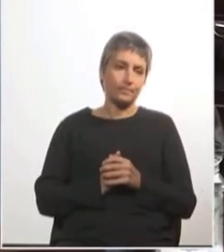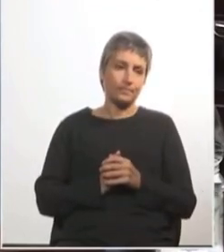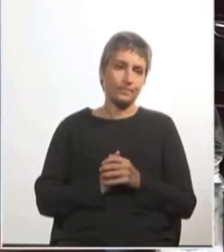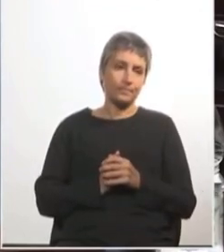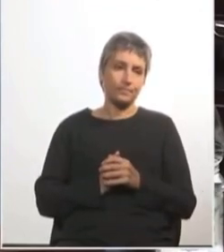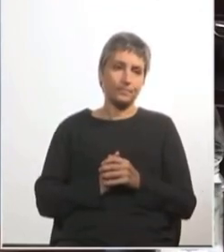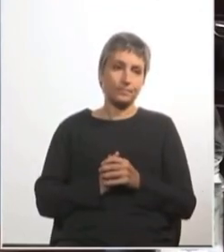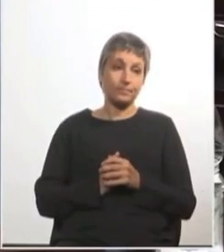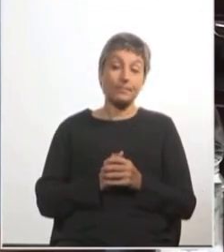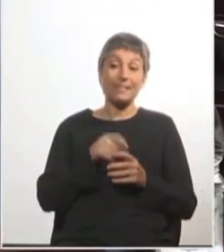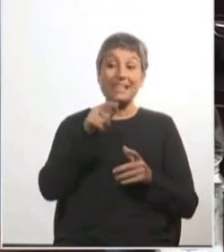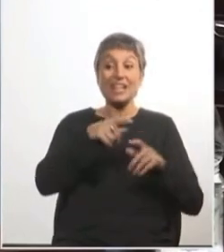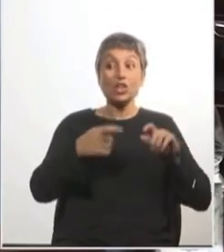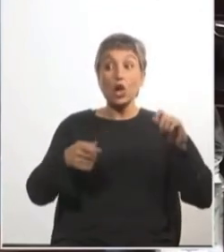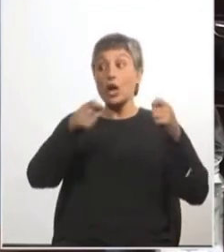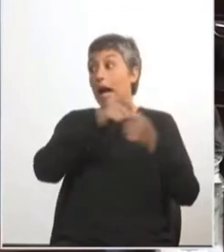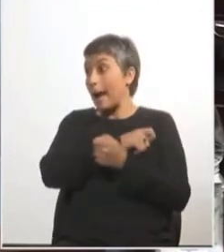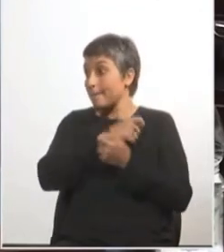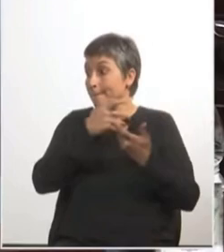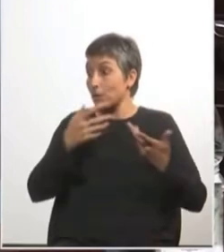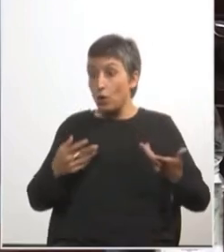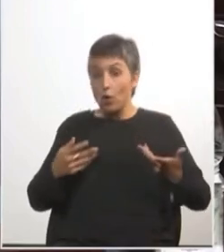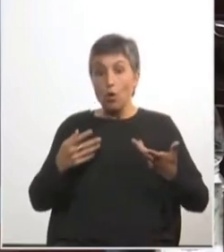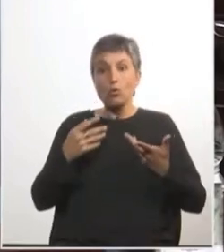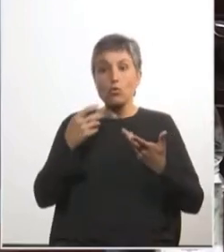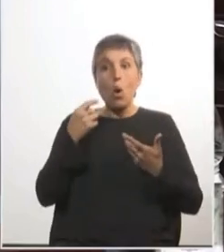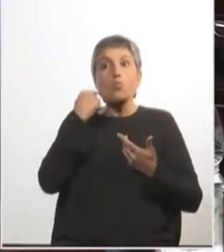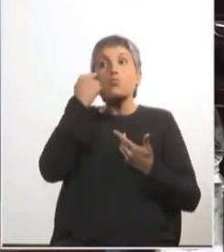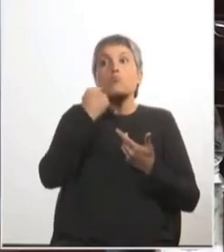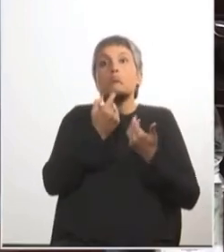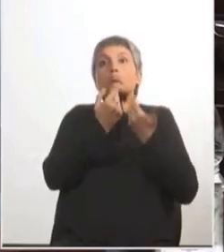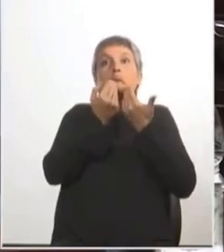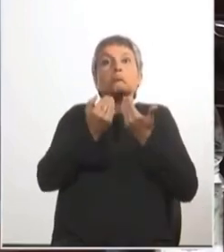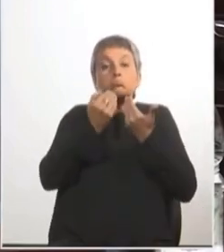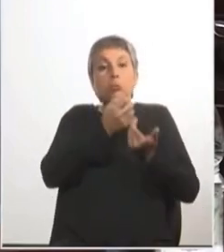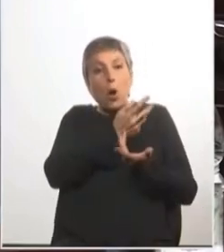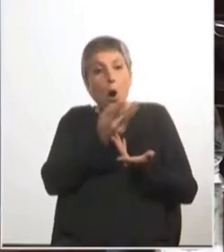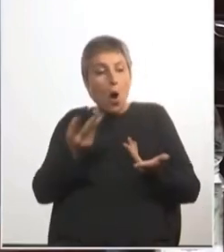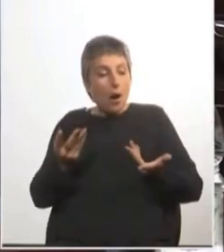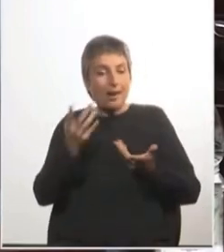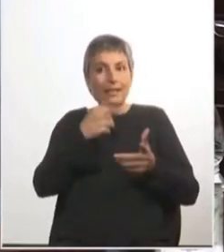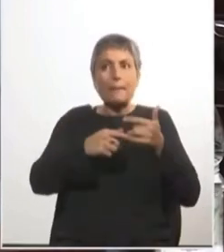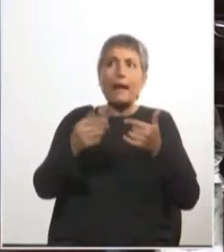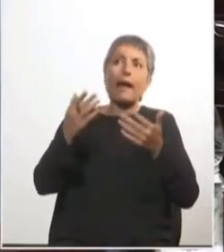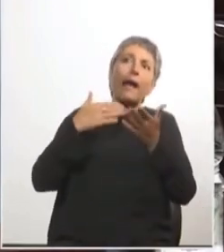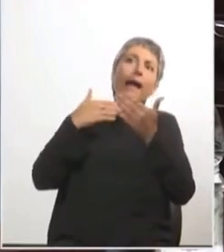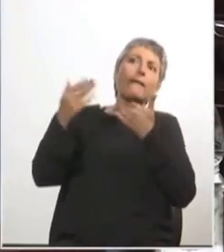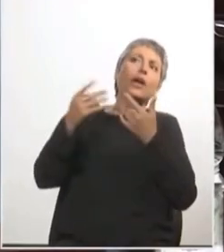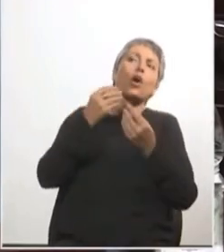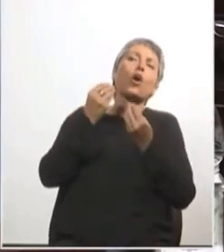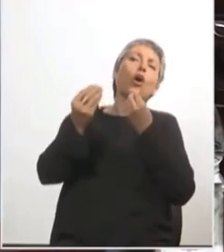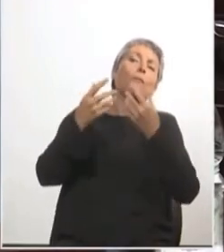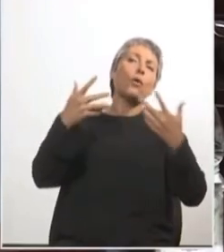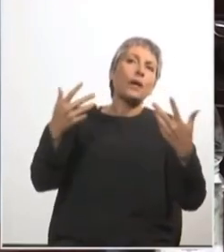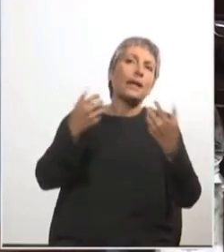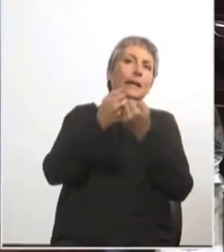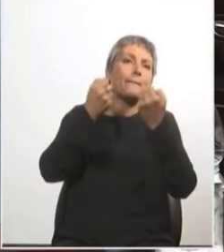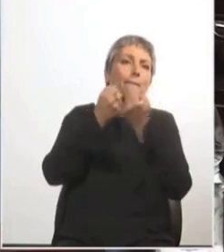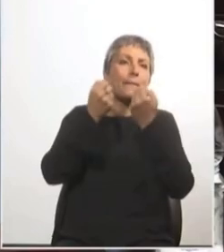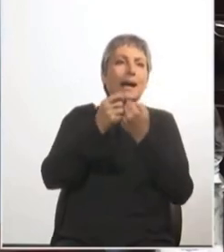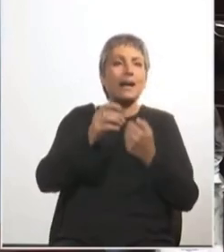Medir estos cambios con números que desconocemos y encima hablarlos de cómo impacta para